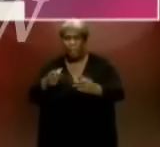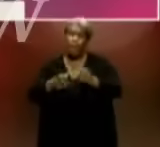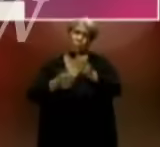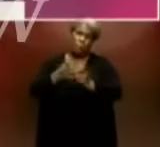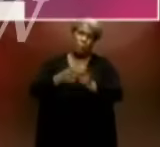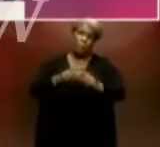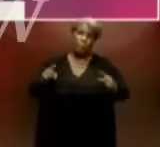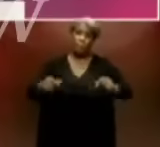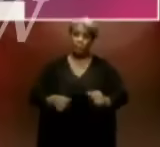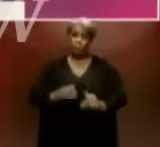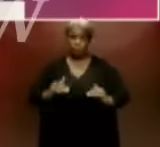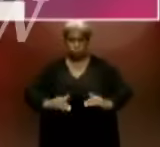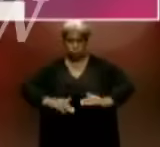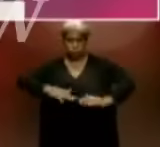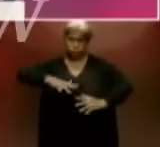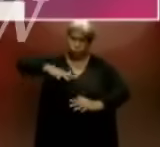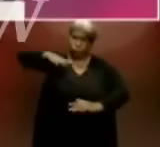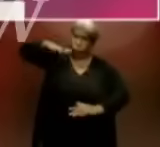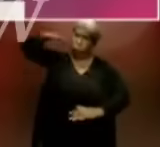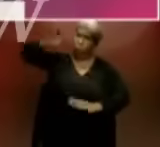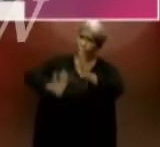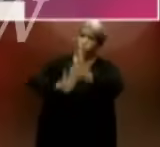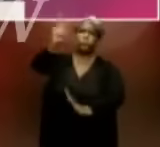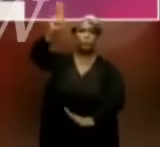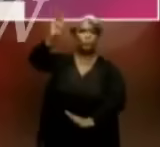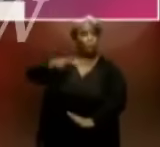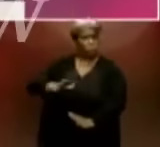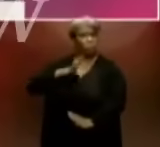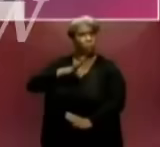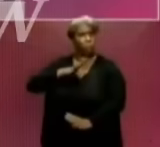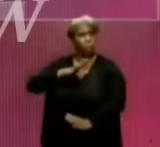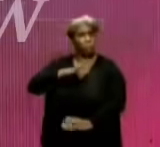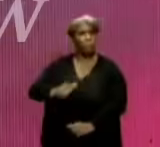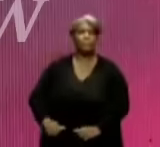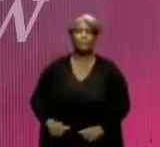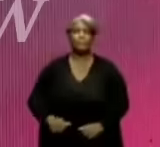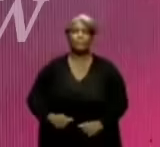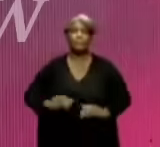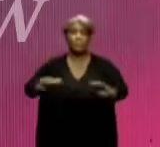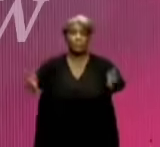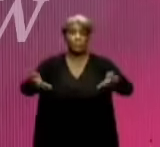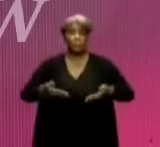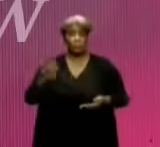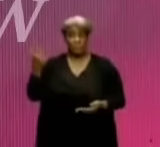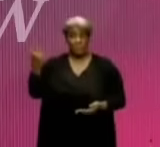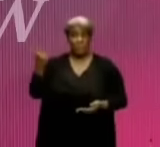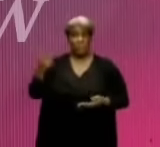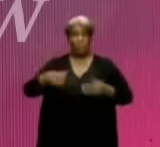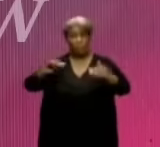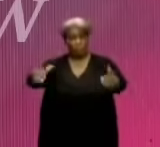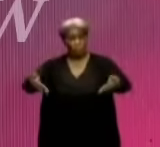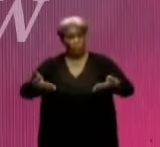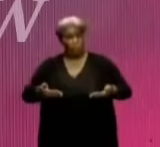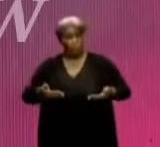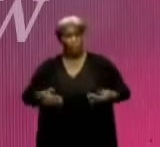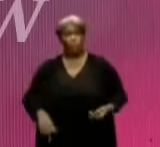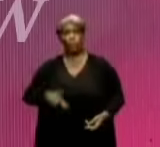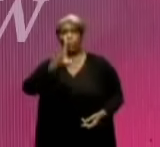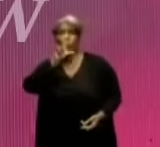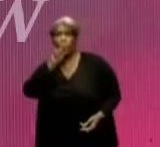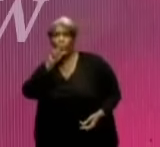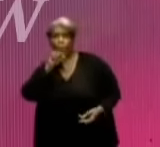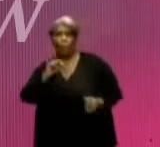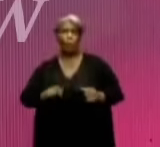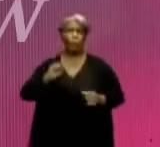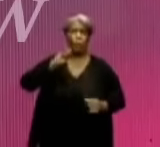recibí una invitación el viernes para la Asociación Dominicana de Avicultores, o sea, los productores de pollo y de